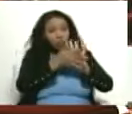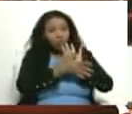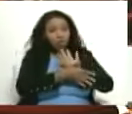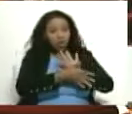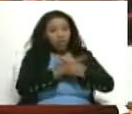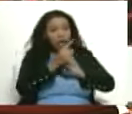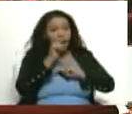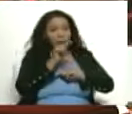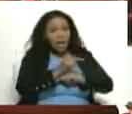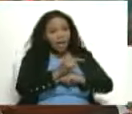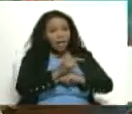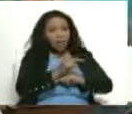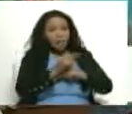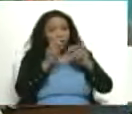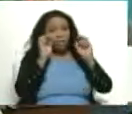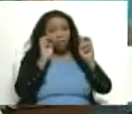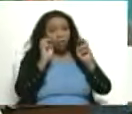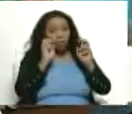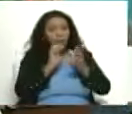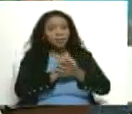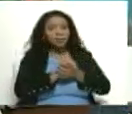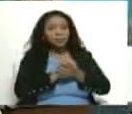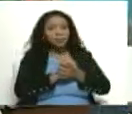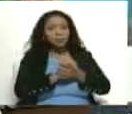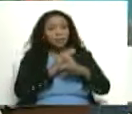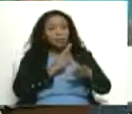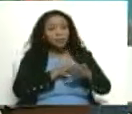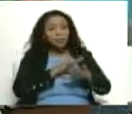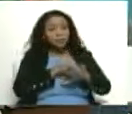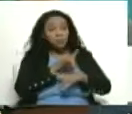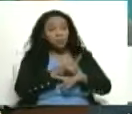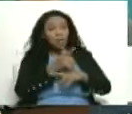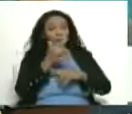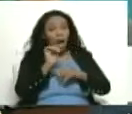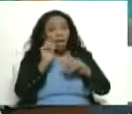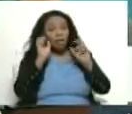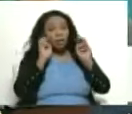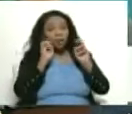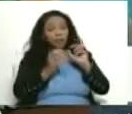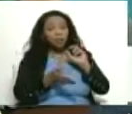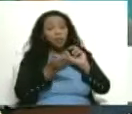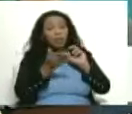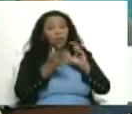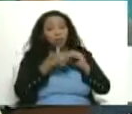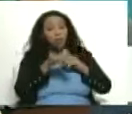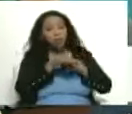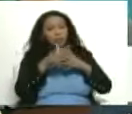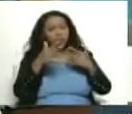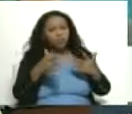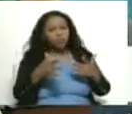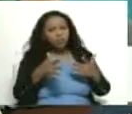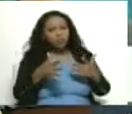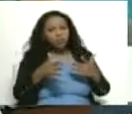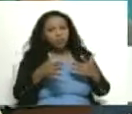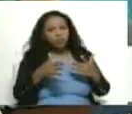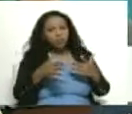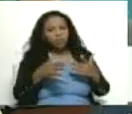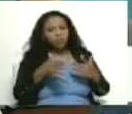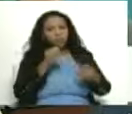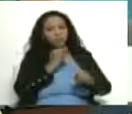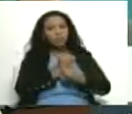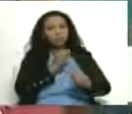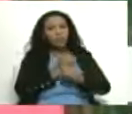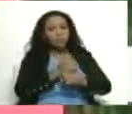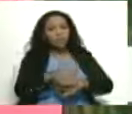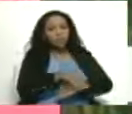muchos todavía por allí. Por eso también hay un espacio fundamental en todo esto, que son las redes, medios, calles